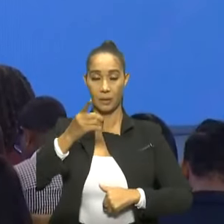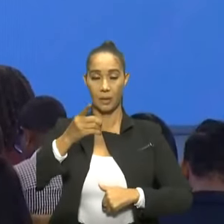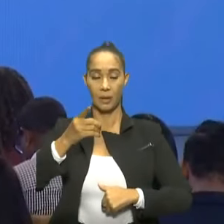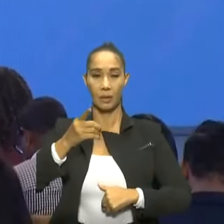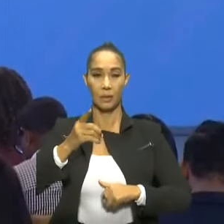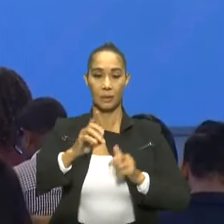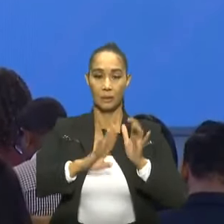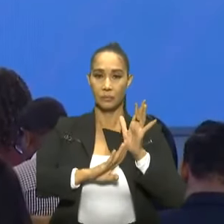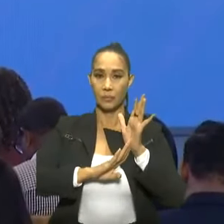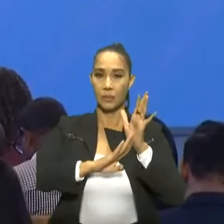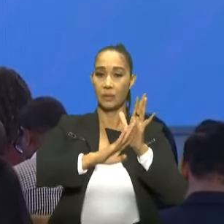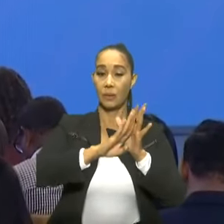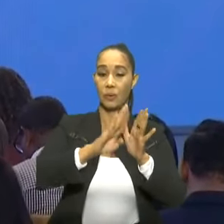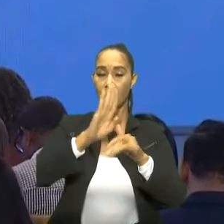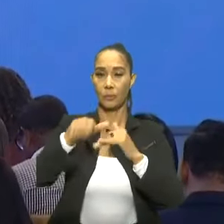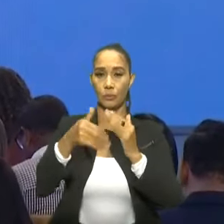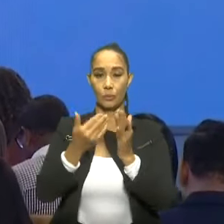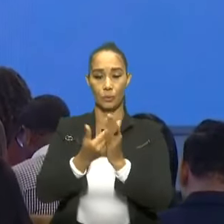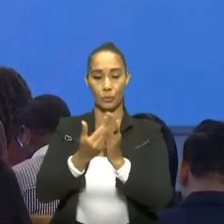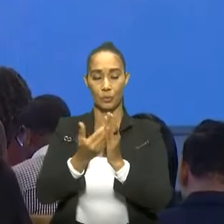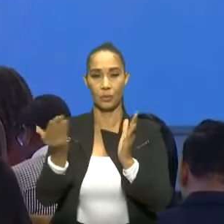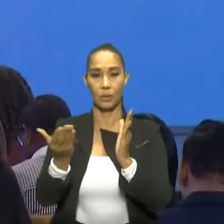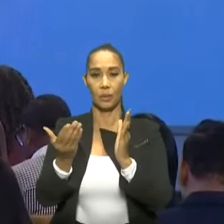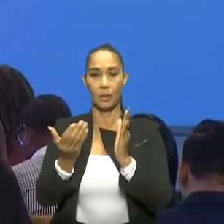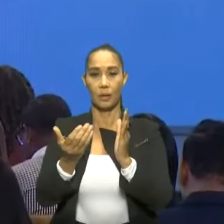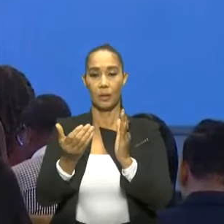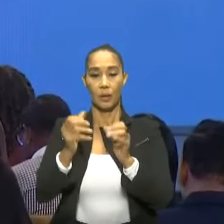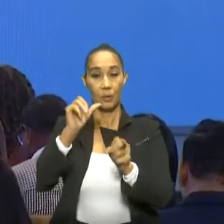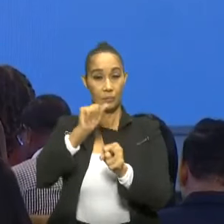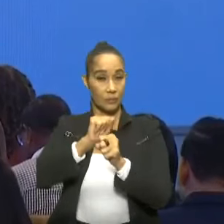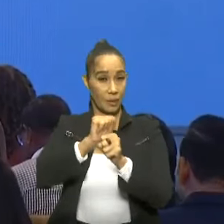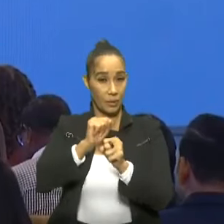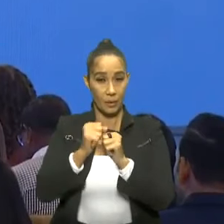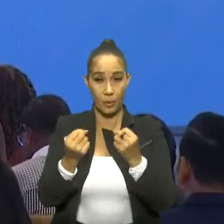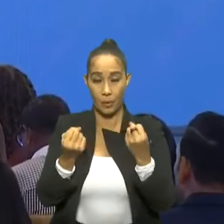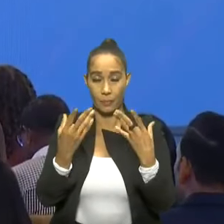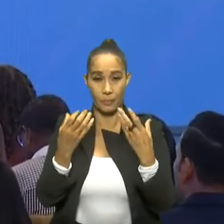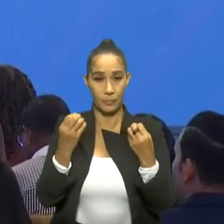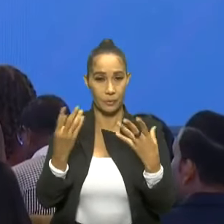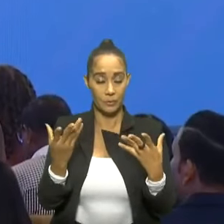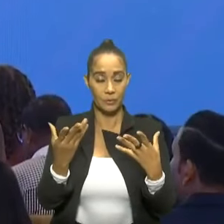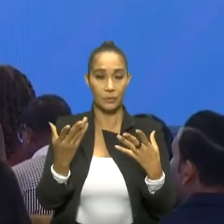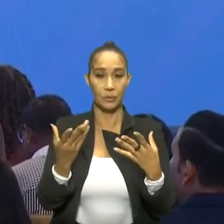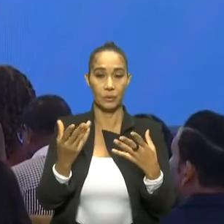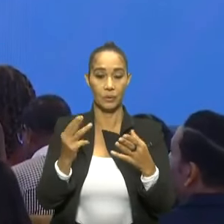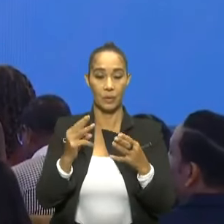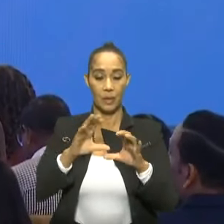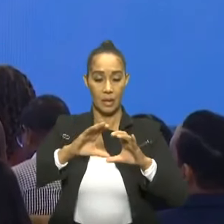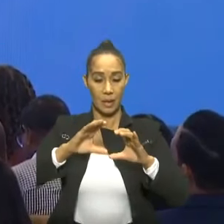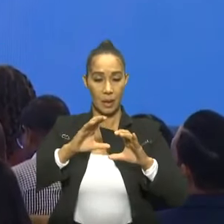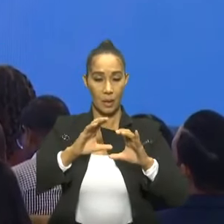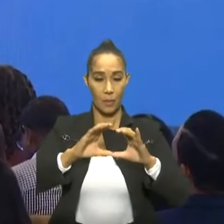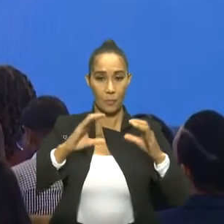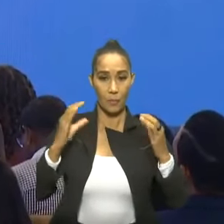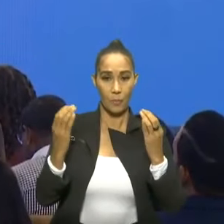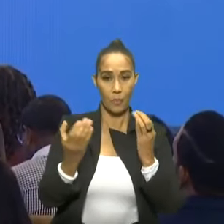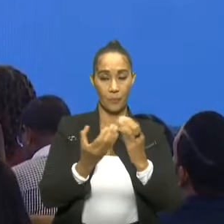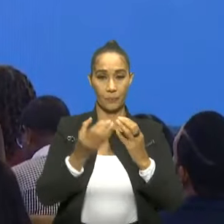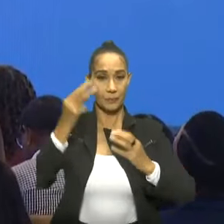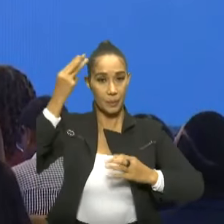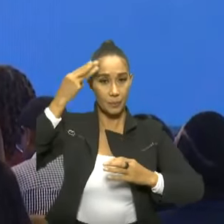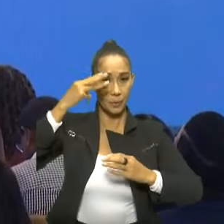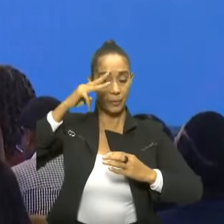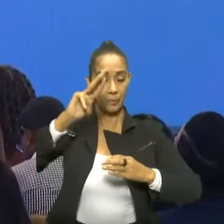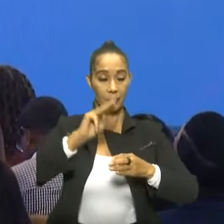avanzando en todas las áreas. Tenemos uno de los menores niveles de desempleo que hay. E incluso en la Vuelta por México, quizás el de los países de